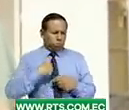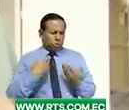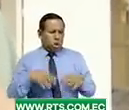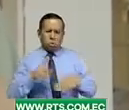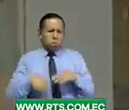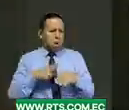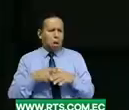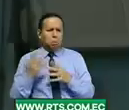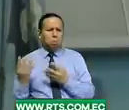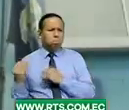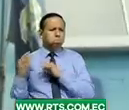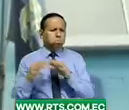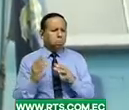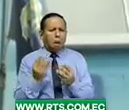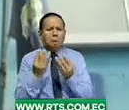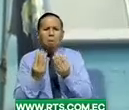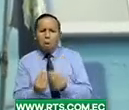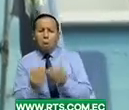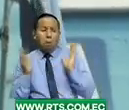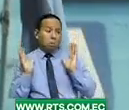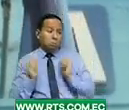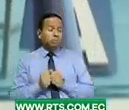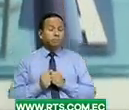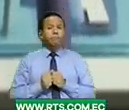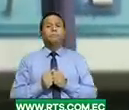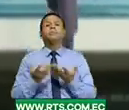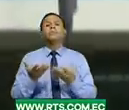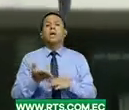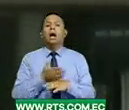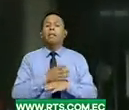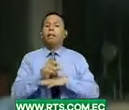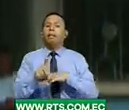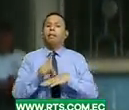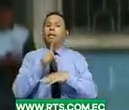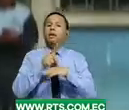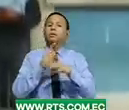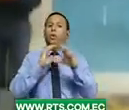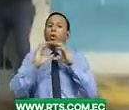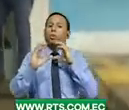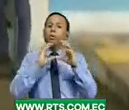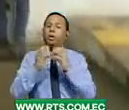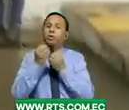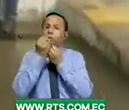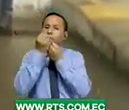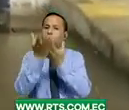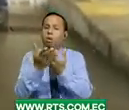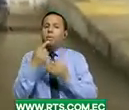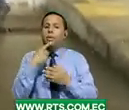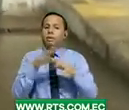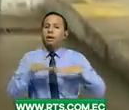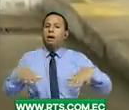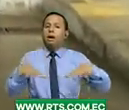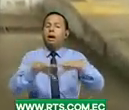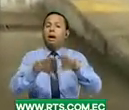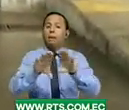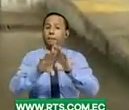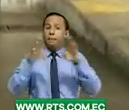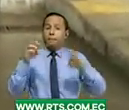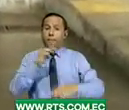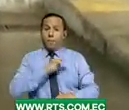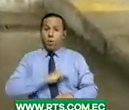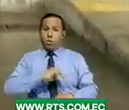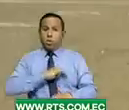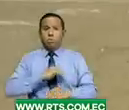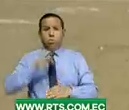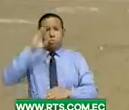que no hay mucha gente nomás. A pesar de que desde la Dirección de Comunicación se informó que las instalaciones contarían con